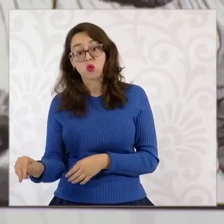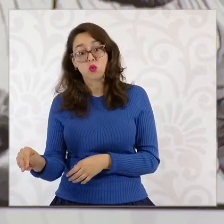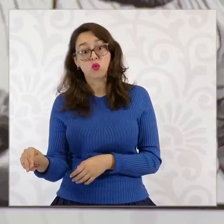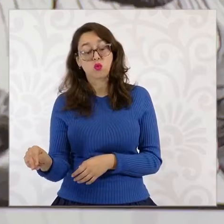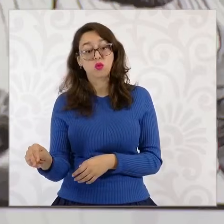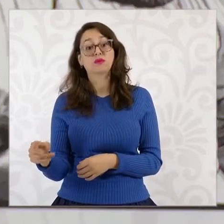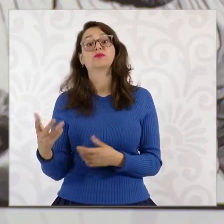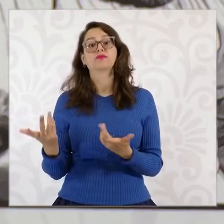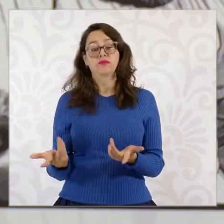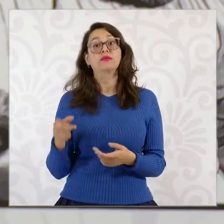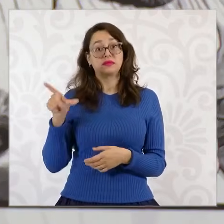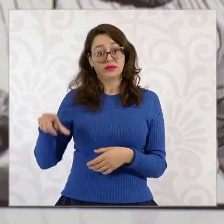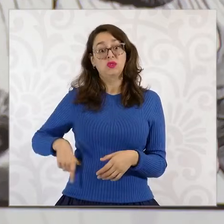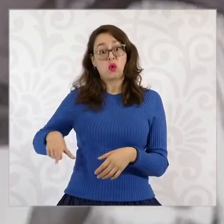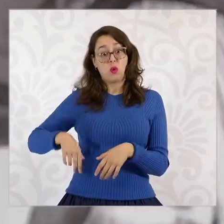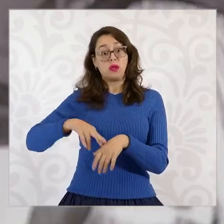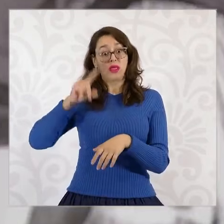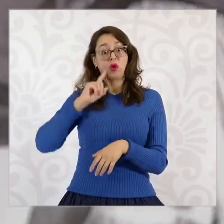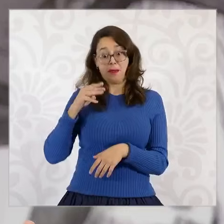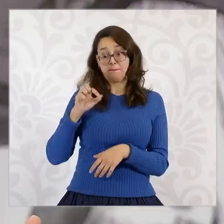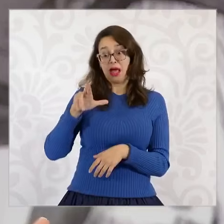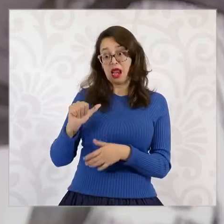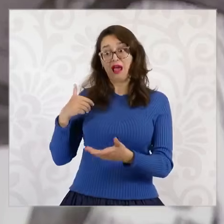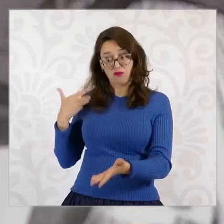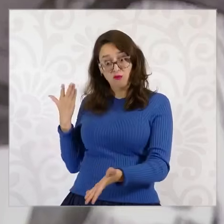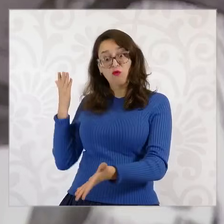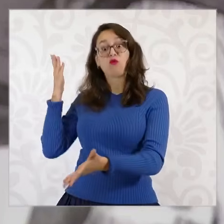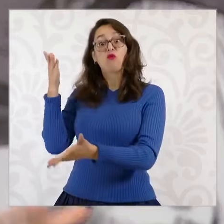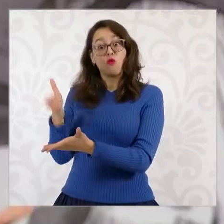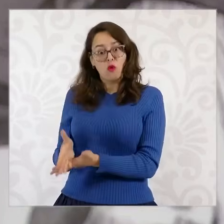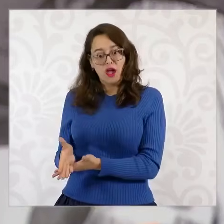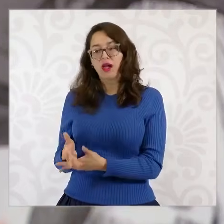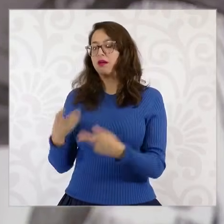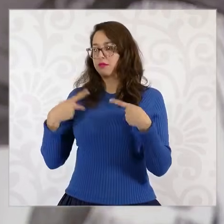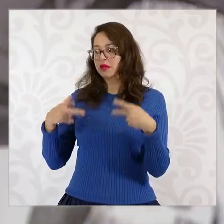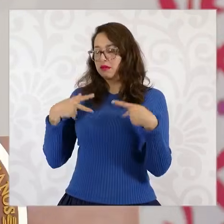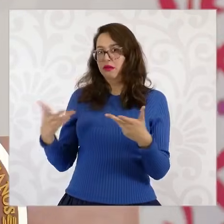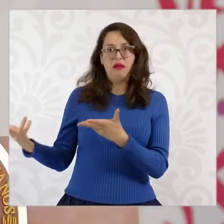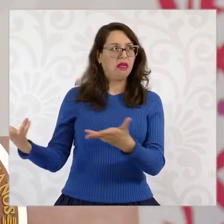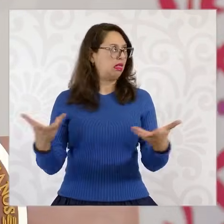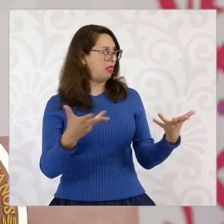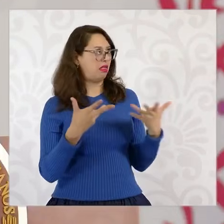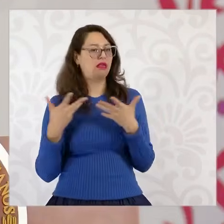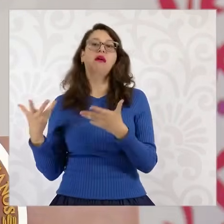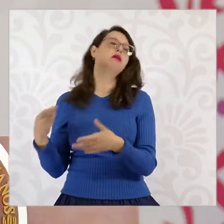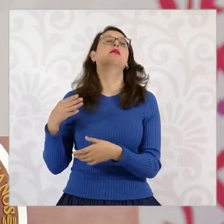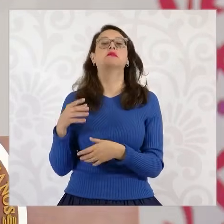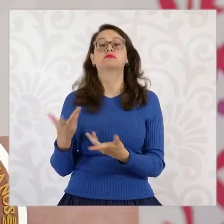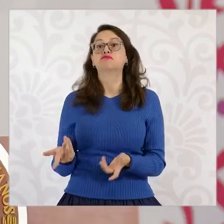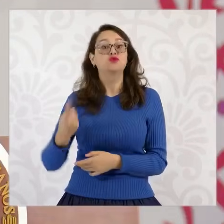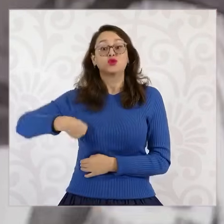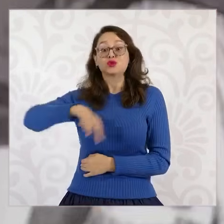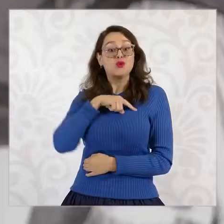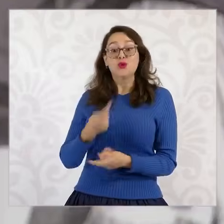fue al aeropuerto para poder atender a la gente, porque evidentemente pues estaban molestos porque nadie les daba información. Y aunque no tenía